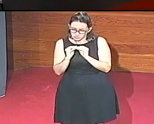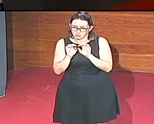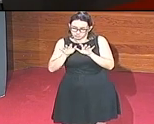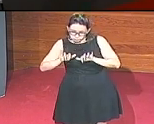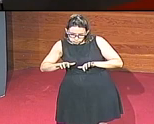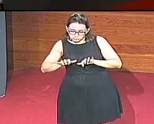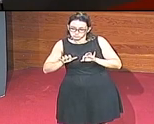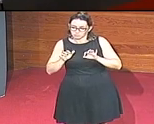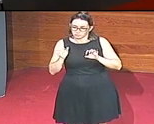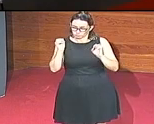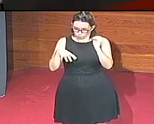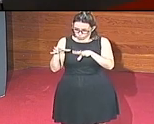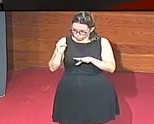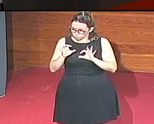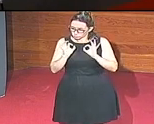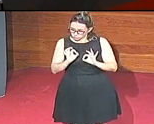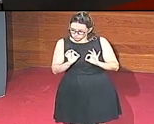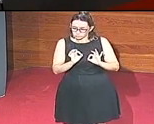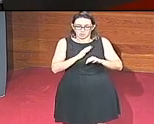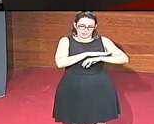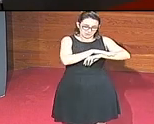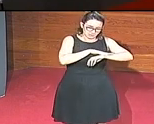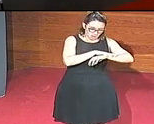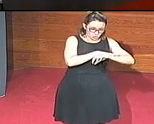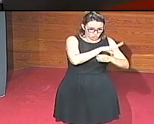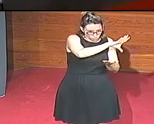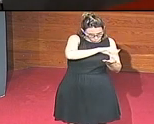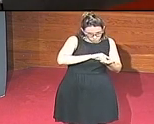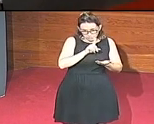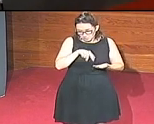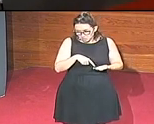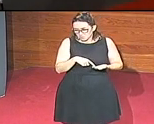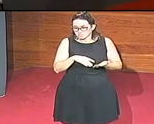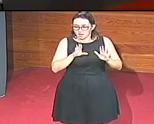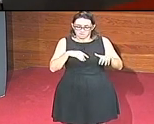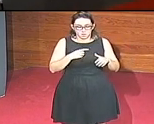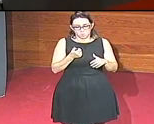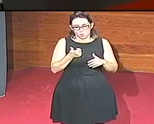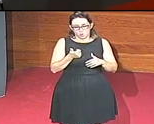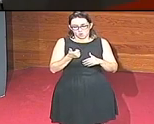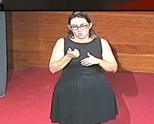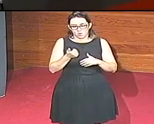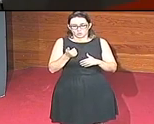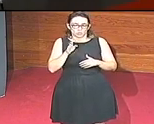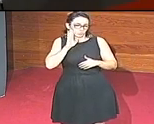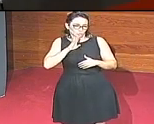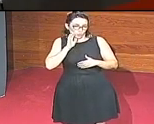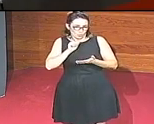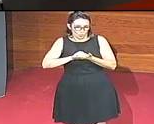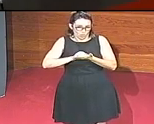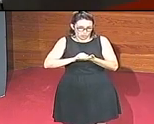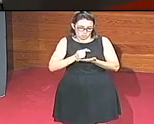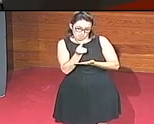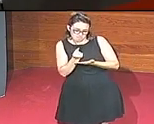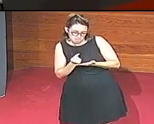que tienes coge expedientes del ministerio y empiezas a hacer un boceto de cómo quieres plantar eso esa información que